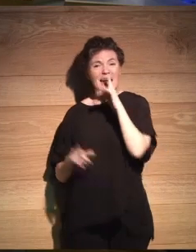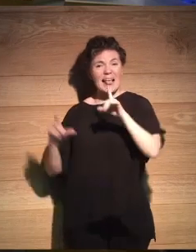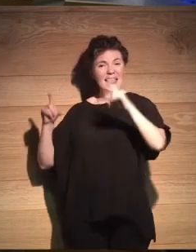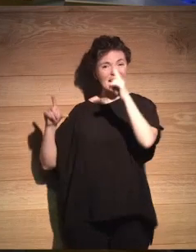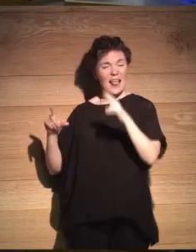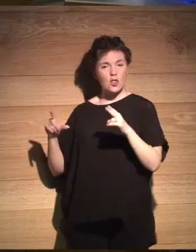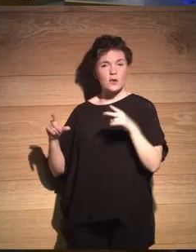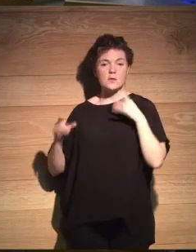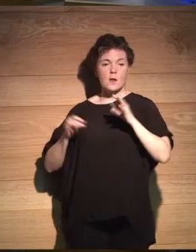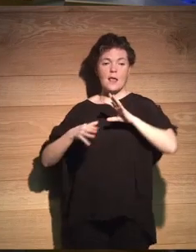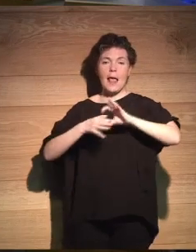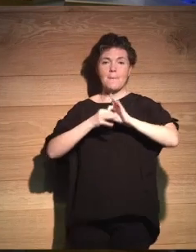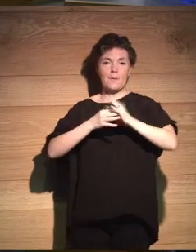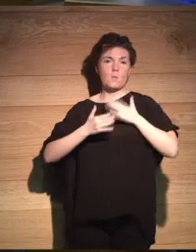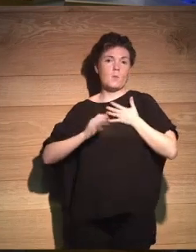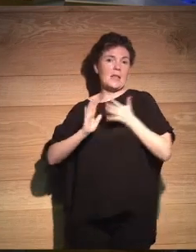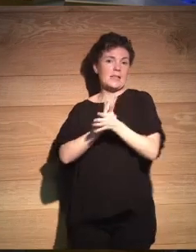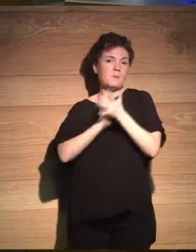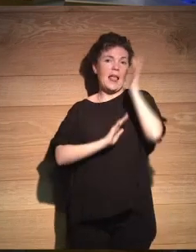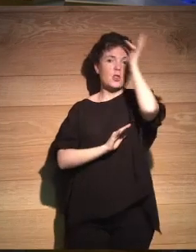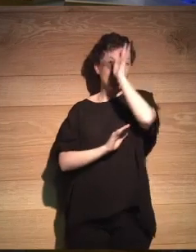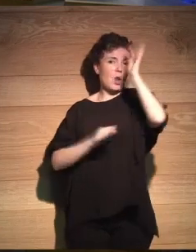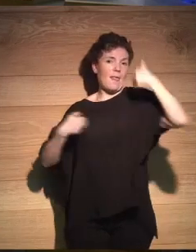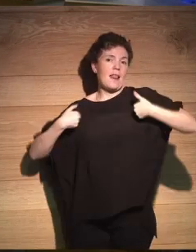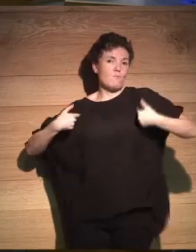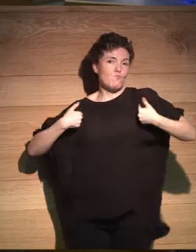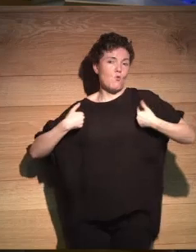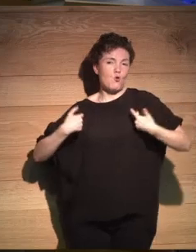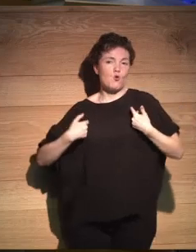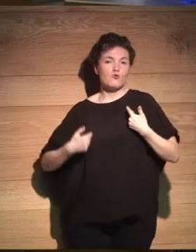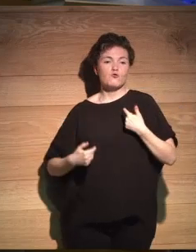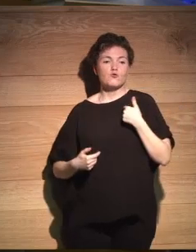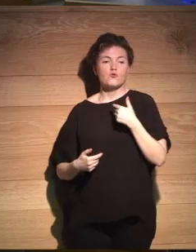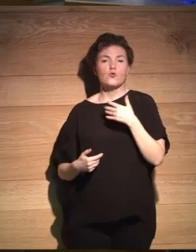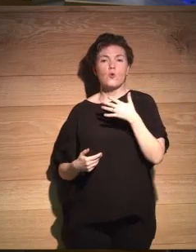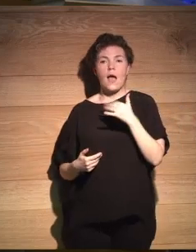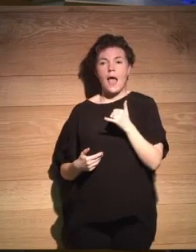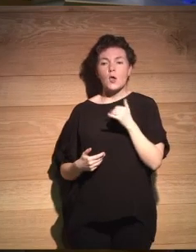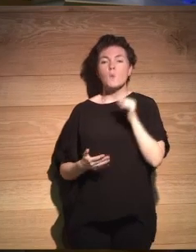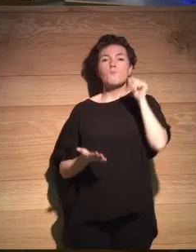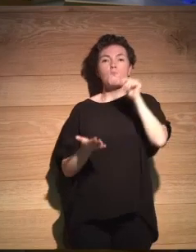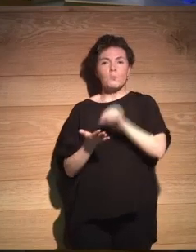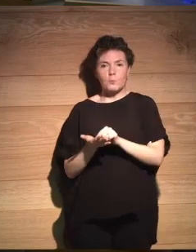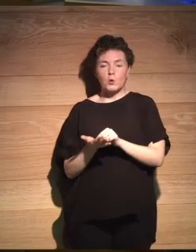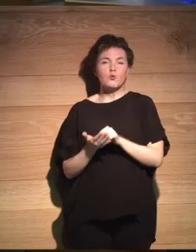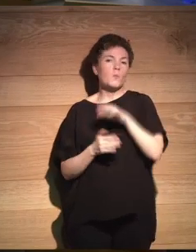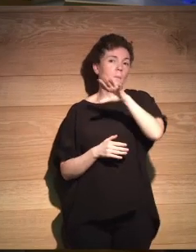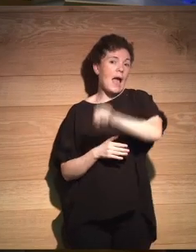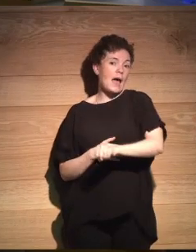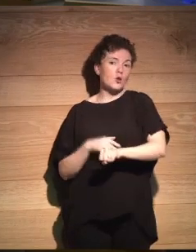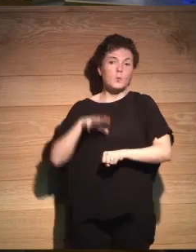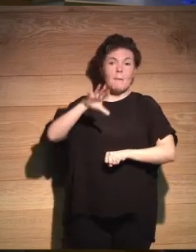es la teoría del mono. un punto al que